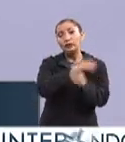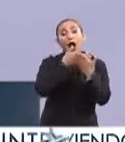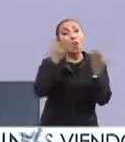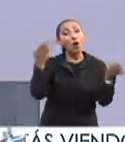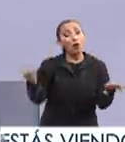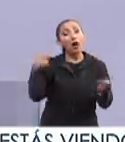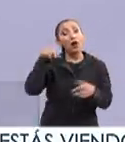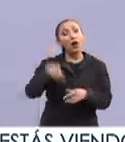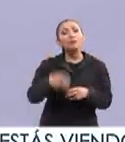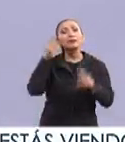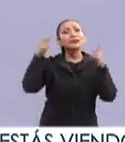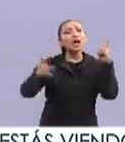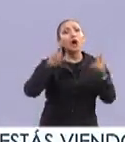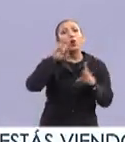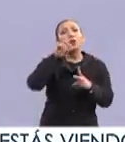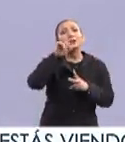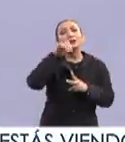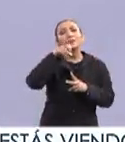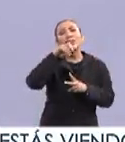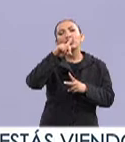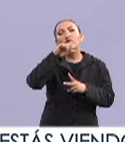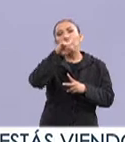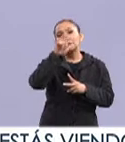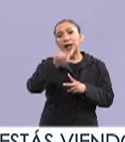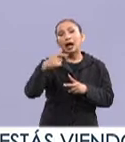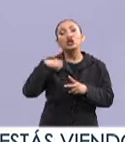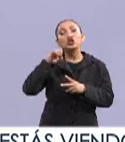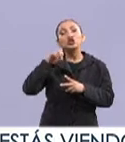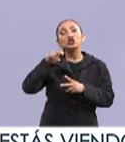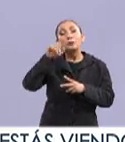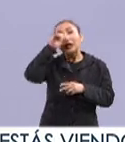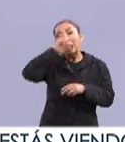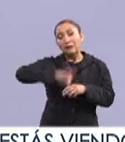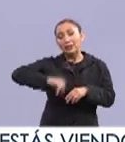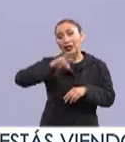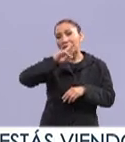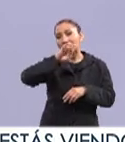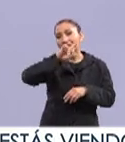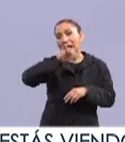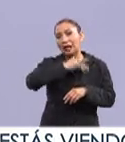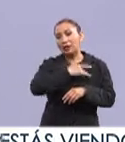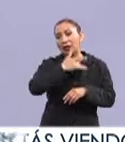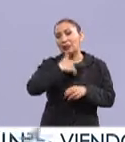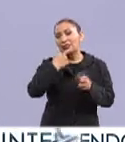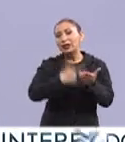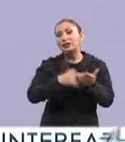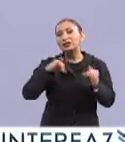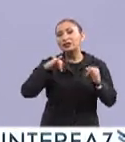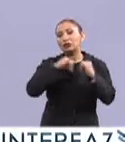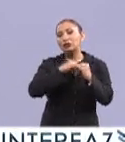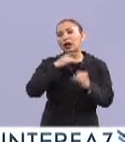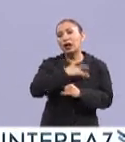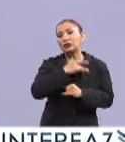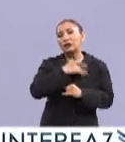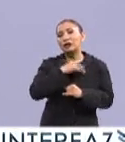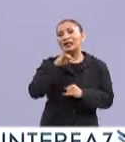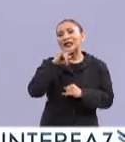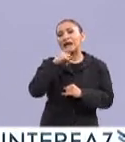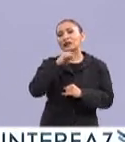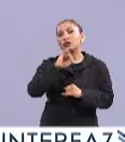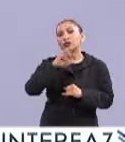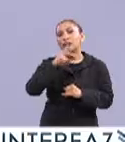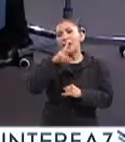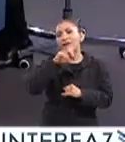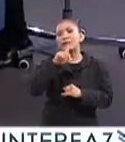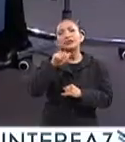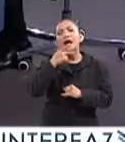esta ocasión nos visita Ulises Mendoza González, subjefe de residentes de cardiología en el Instituto Nacional de Cardiología Ignacio Chávez,